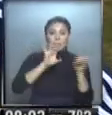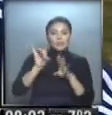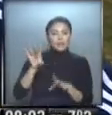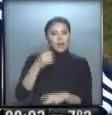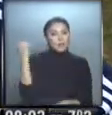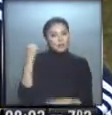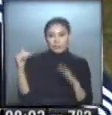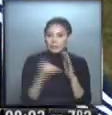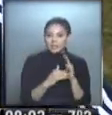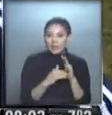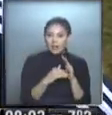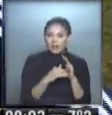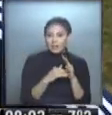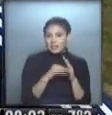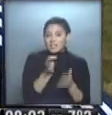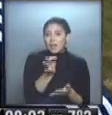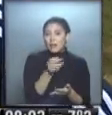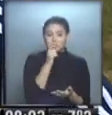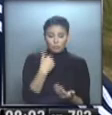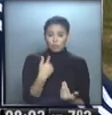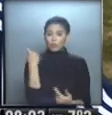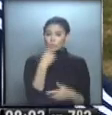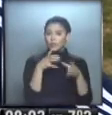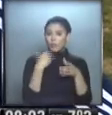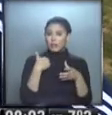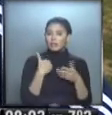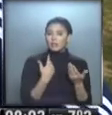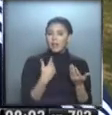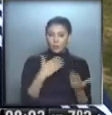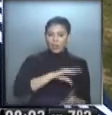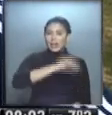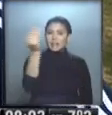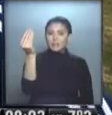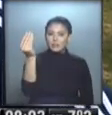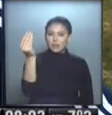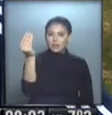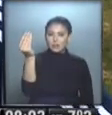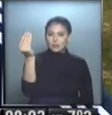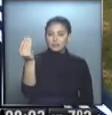claves para ver si podemos lograr la clasificación.